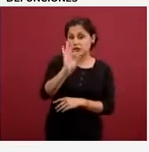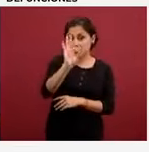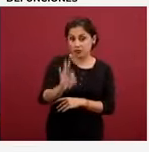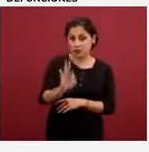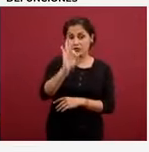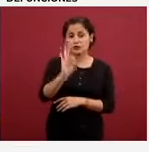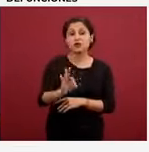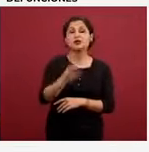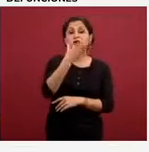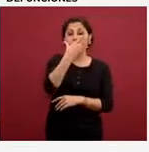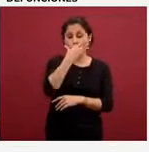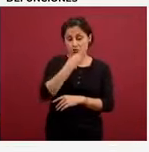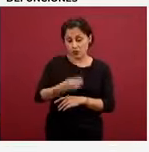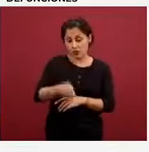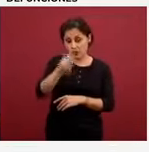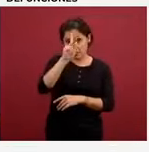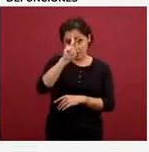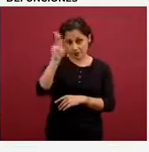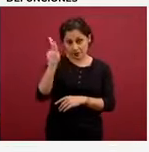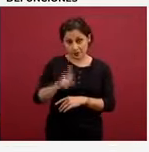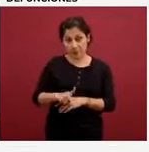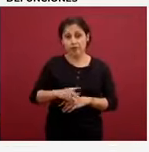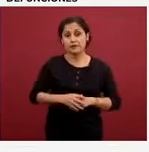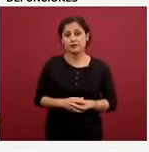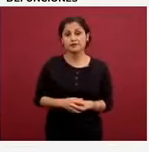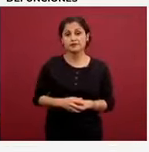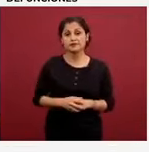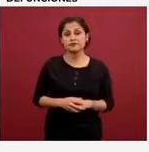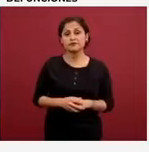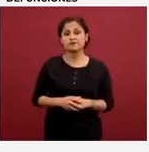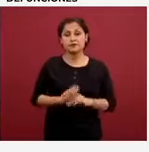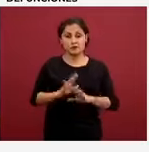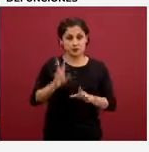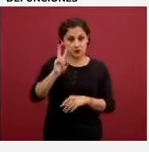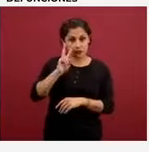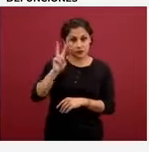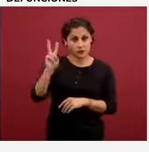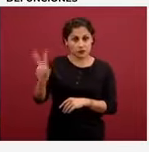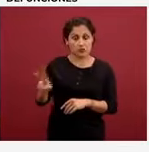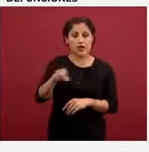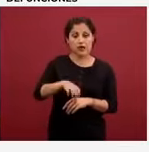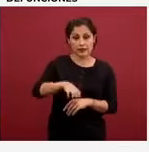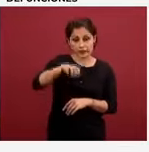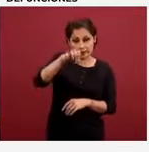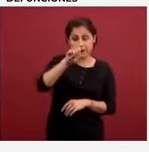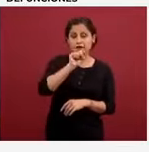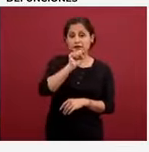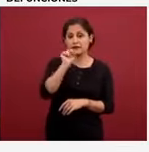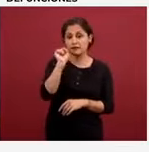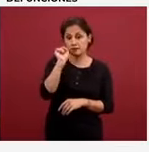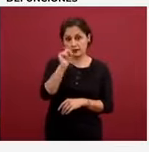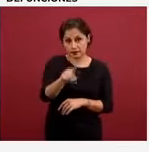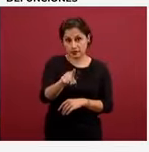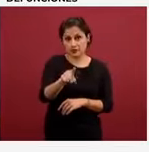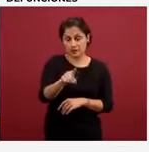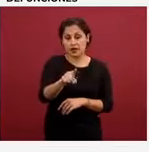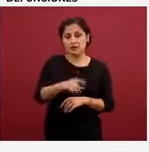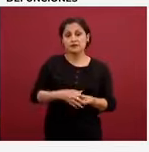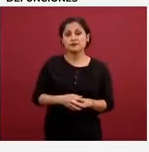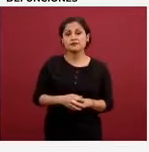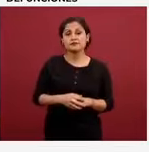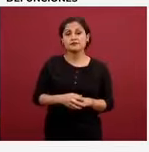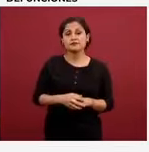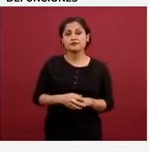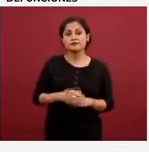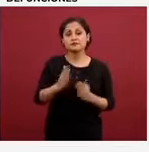afectación a los hombres. Tenemos la distribución por edad quinquenal y a su vez también